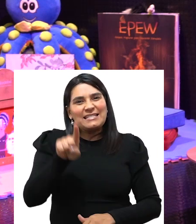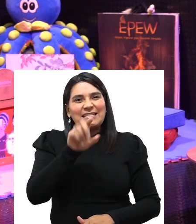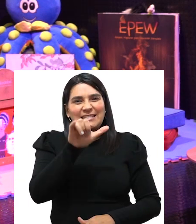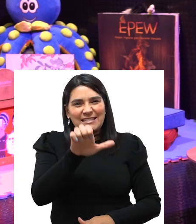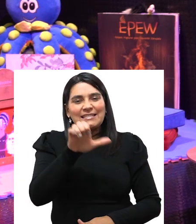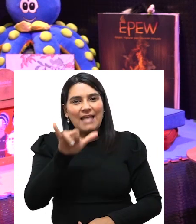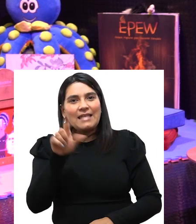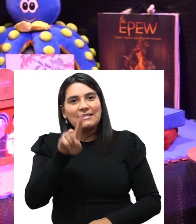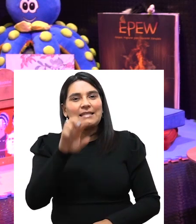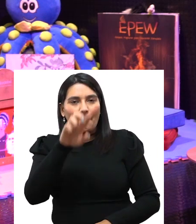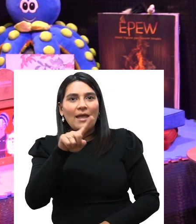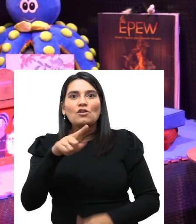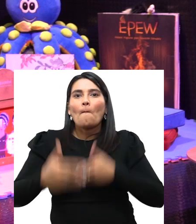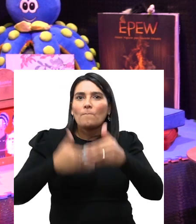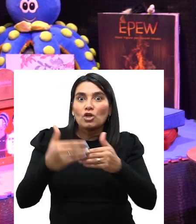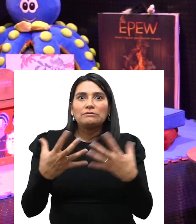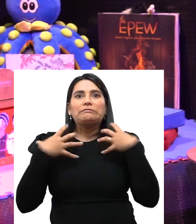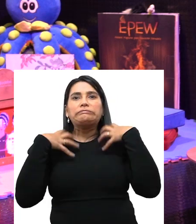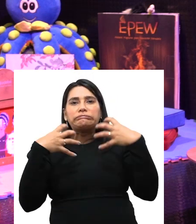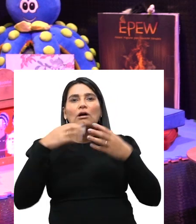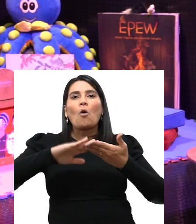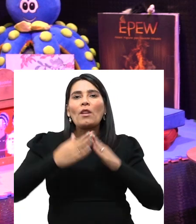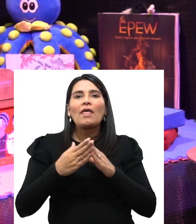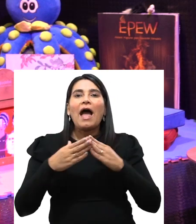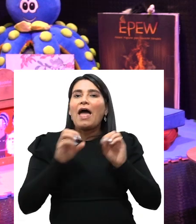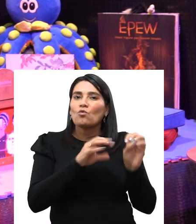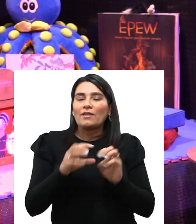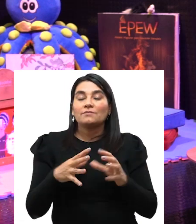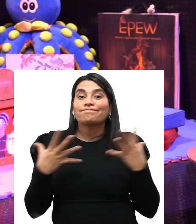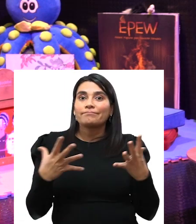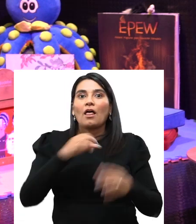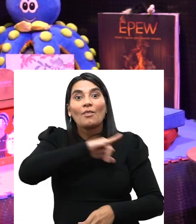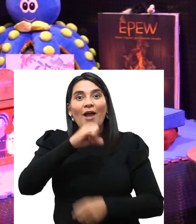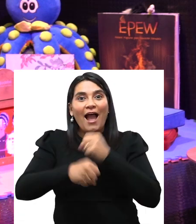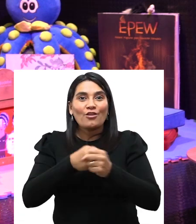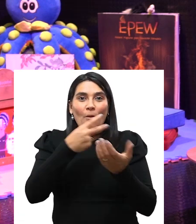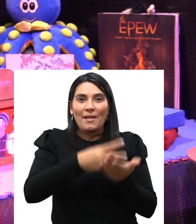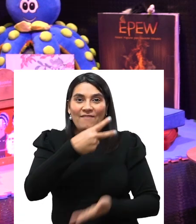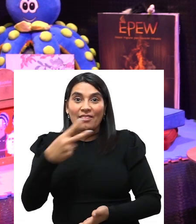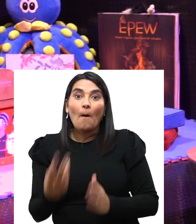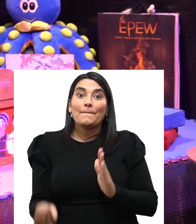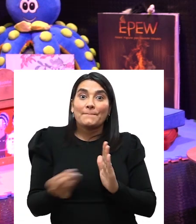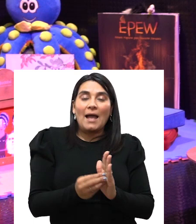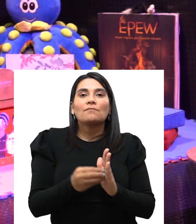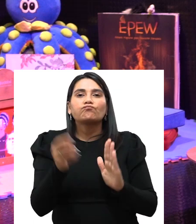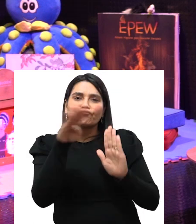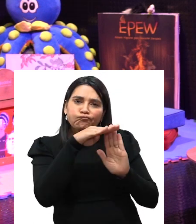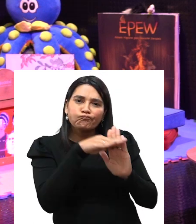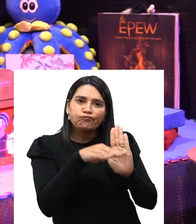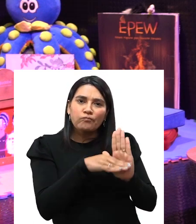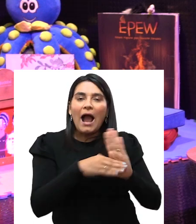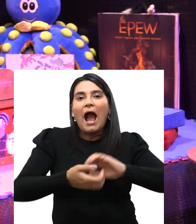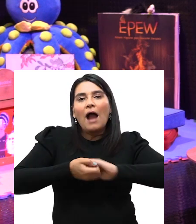procesos y sobrecargaba a las comunidades educativas. Durante el año 2022, además, establecimos una serie de